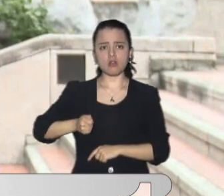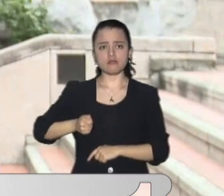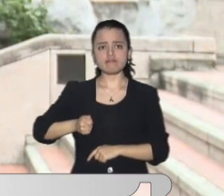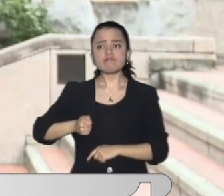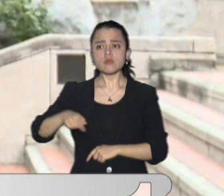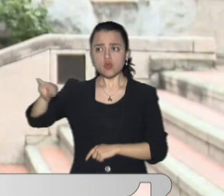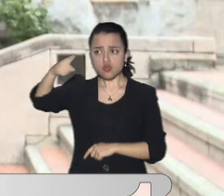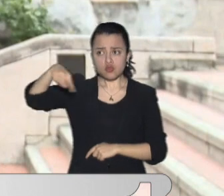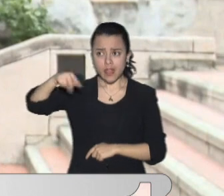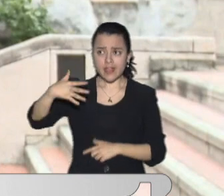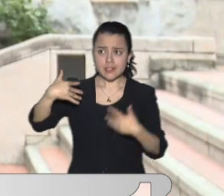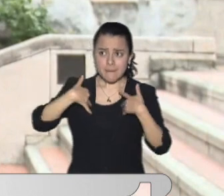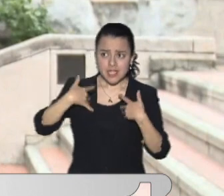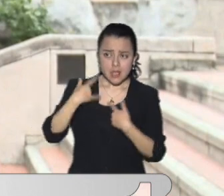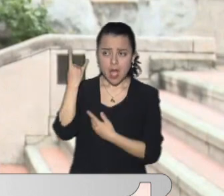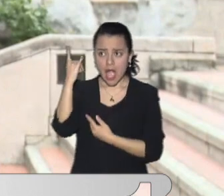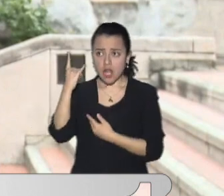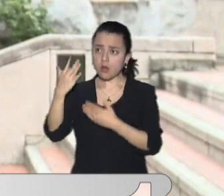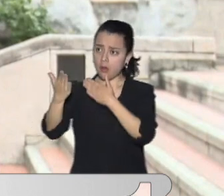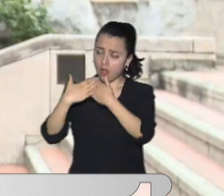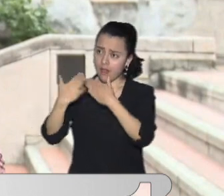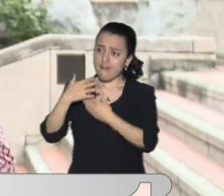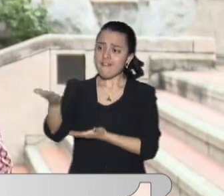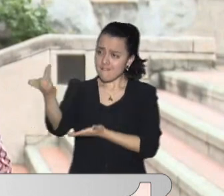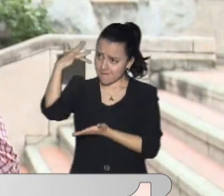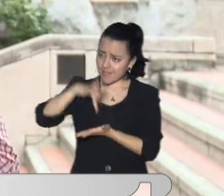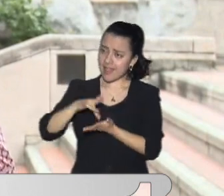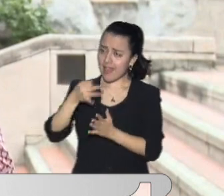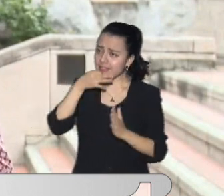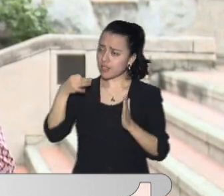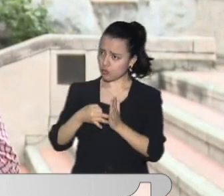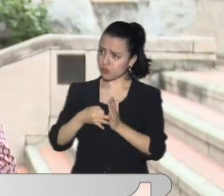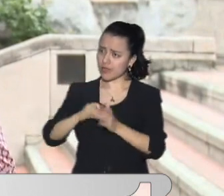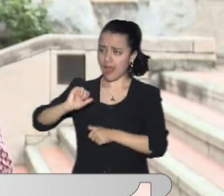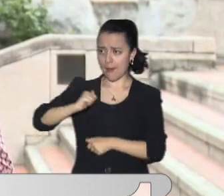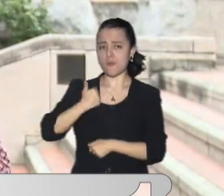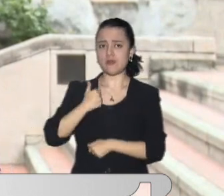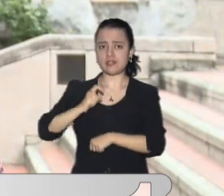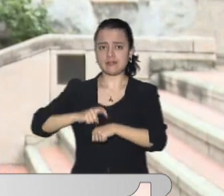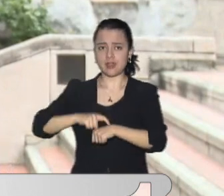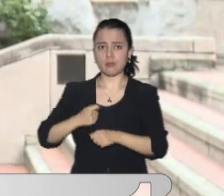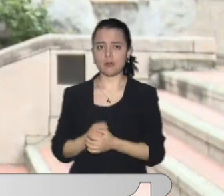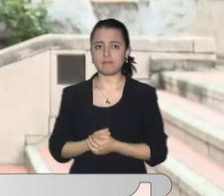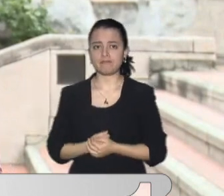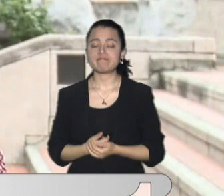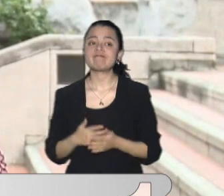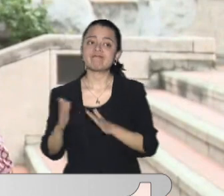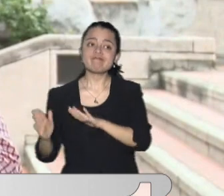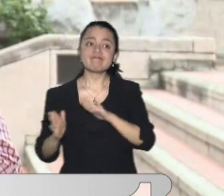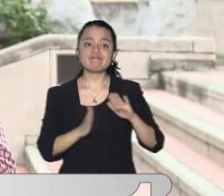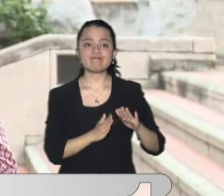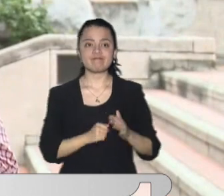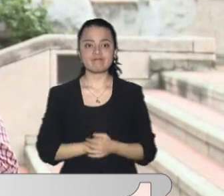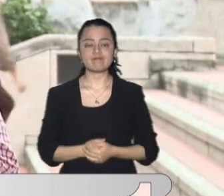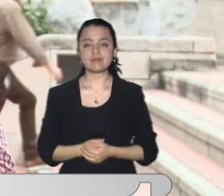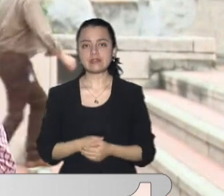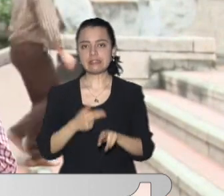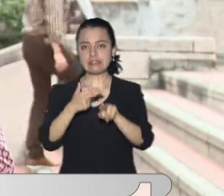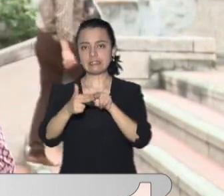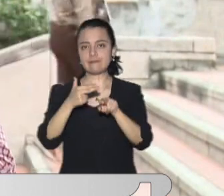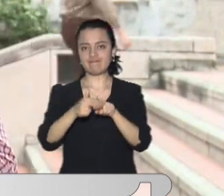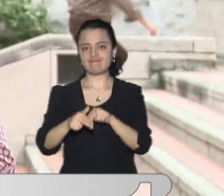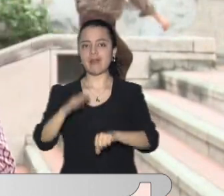hay más víctimas se acerquen a la institución y puedan interponer las respectivas denuncias. Y en otras noticias, fueron capturados